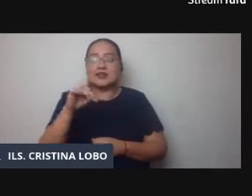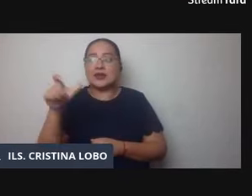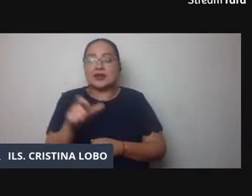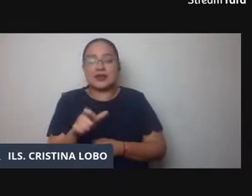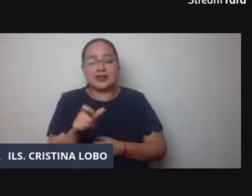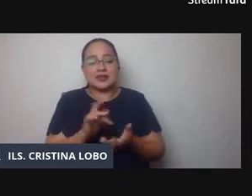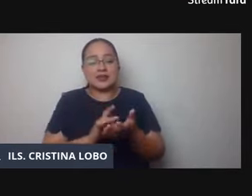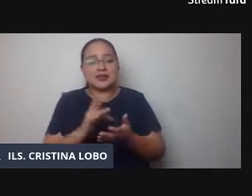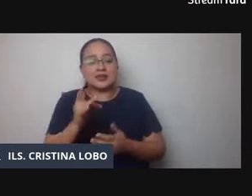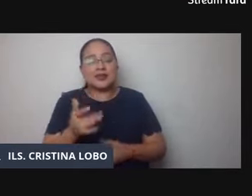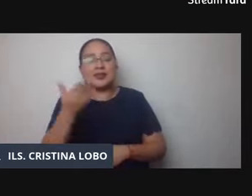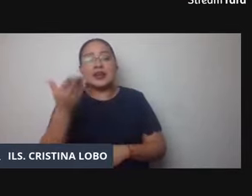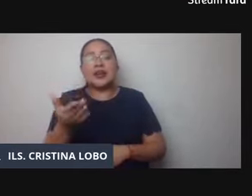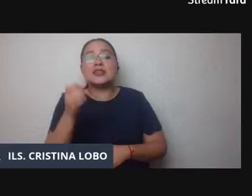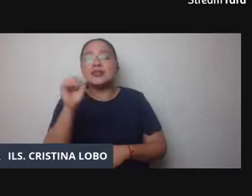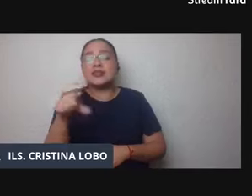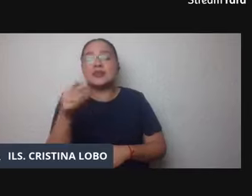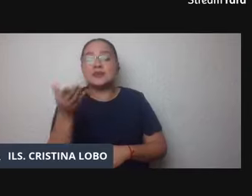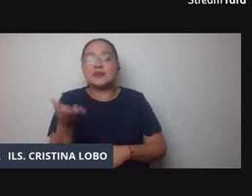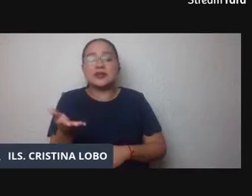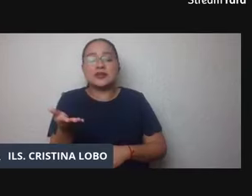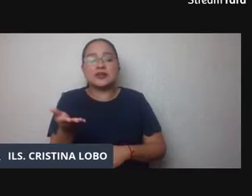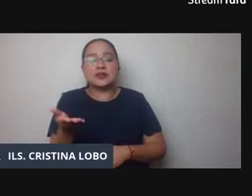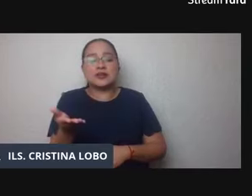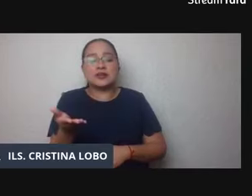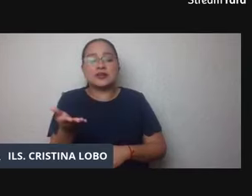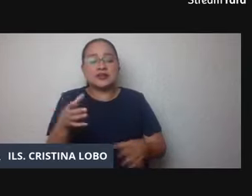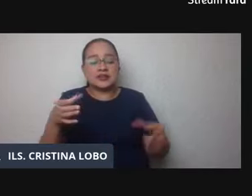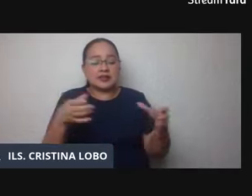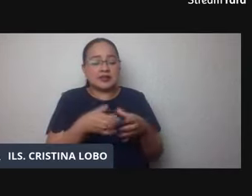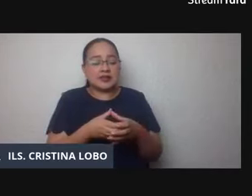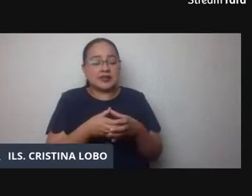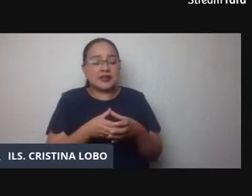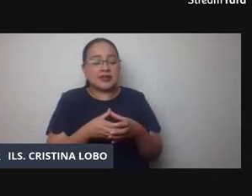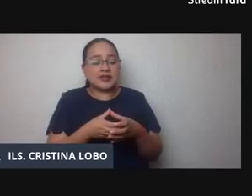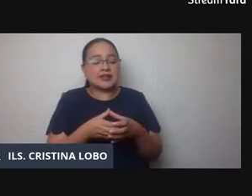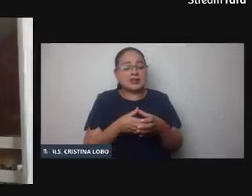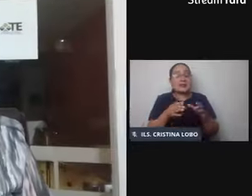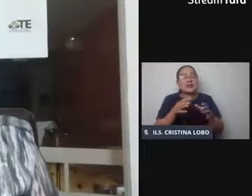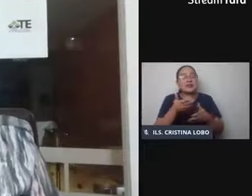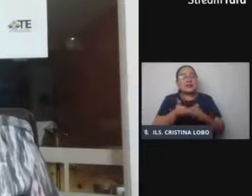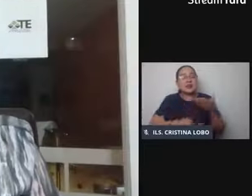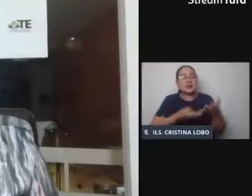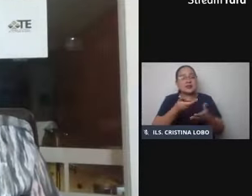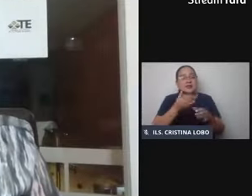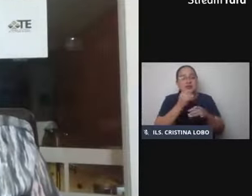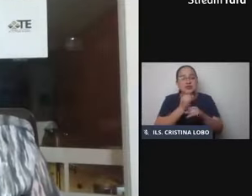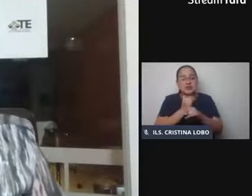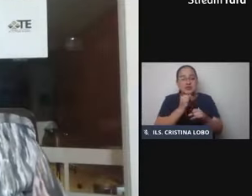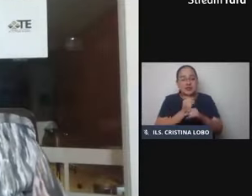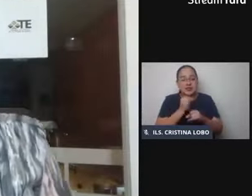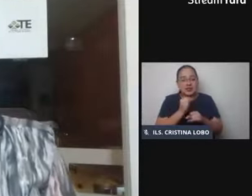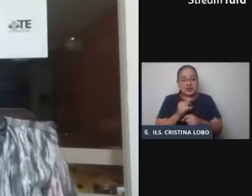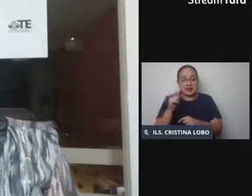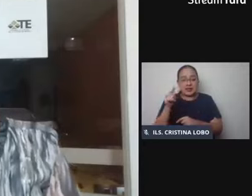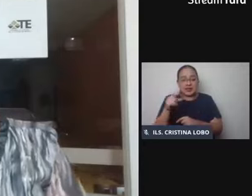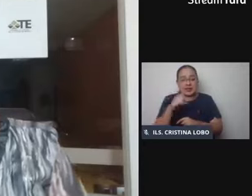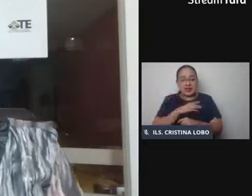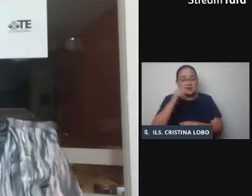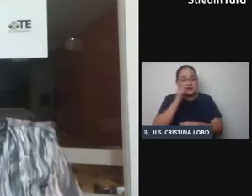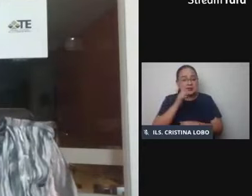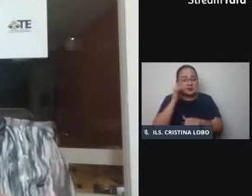gracias también a la Unidad de Servicios Informáticos que, como siempre, están al pendiente